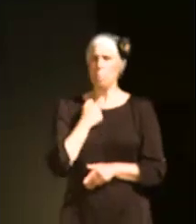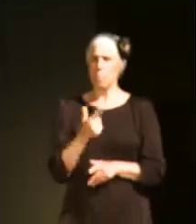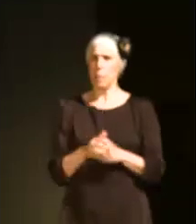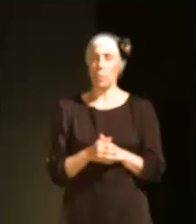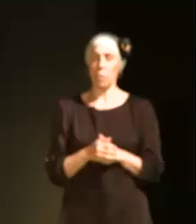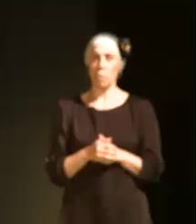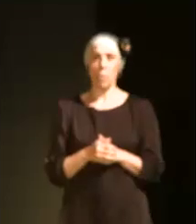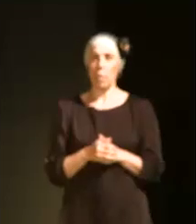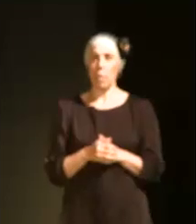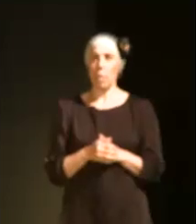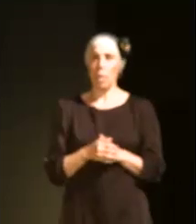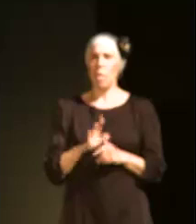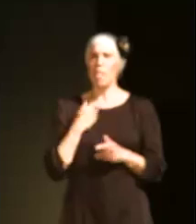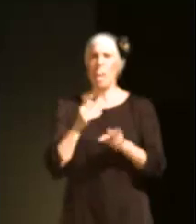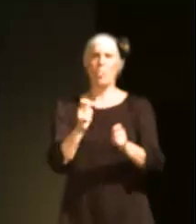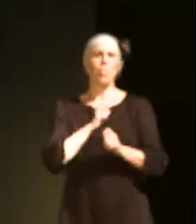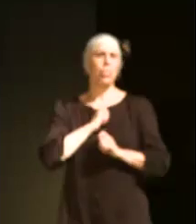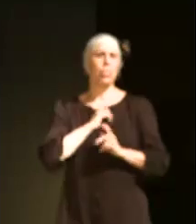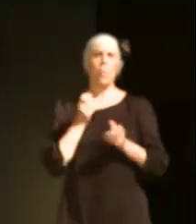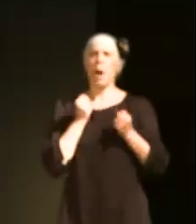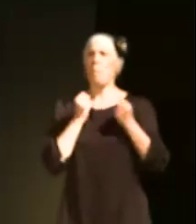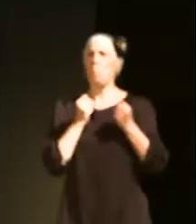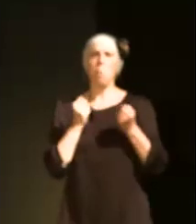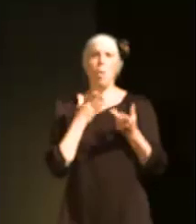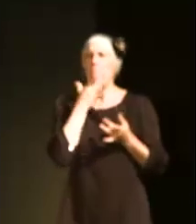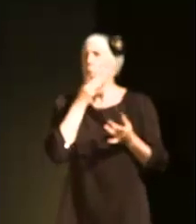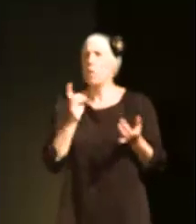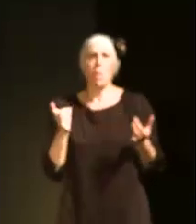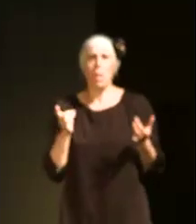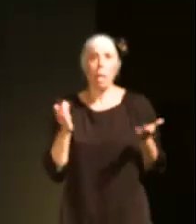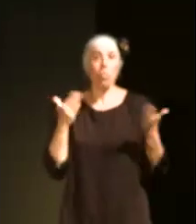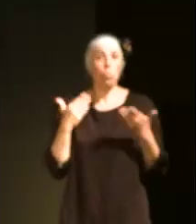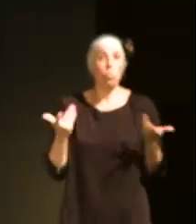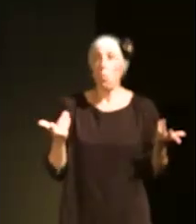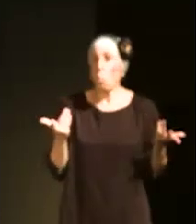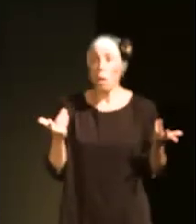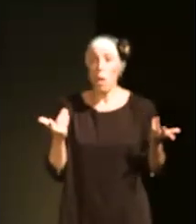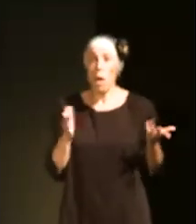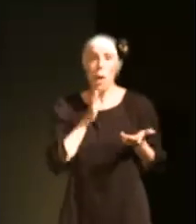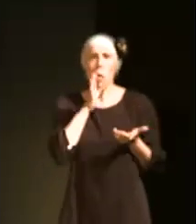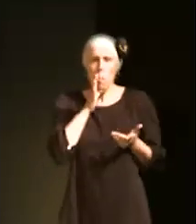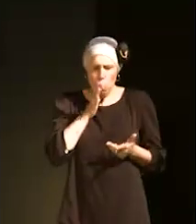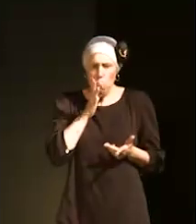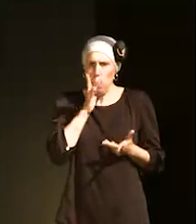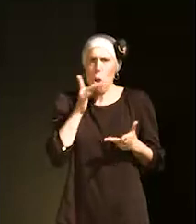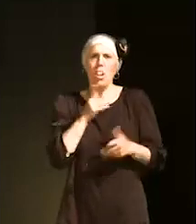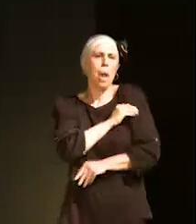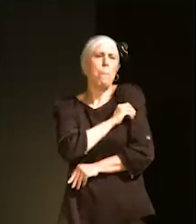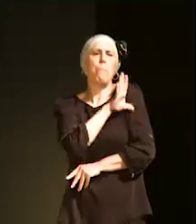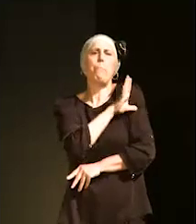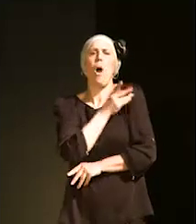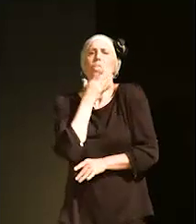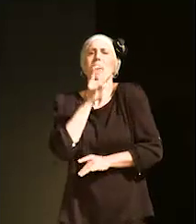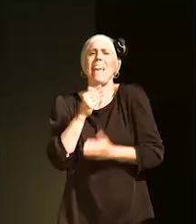nadie nos puede empoderar nadie somos nosotras a través de los